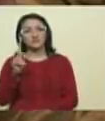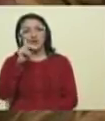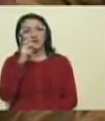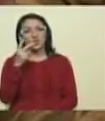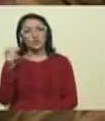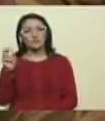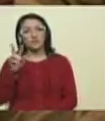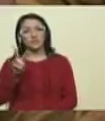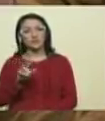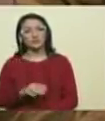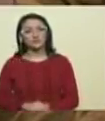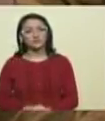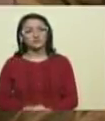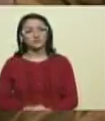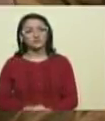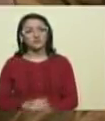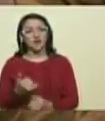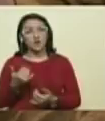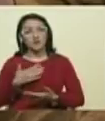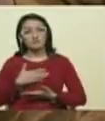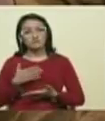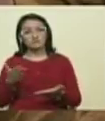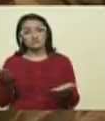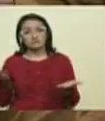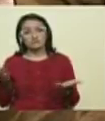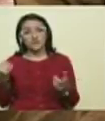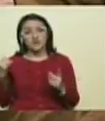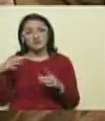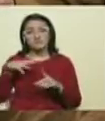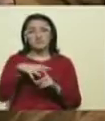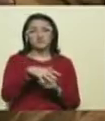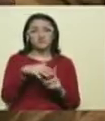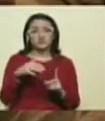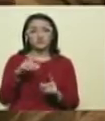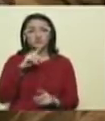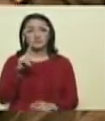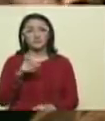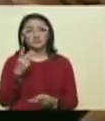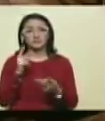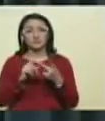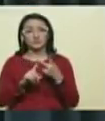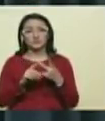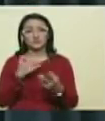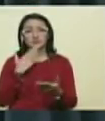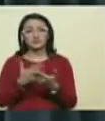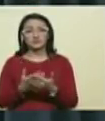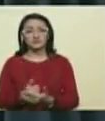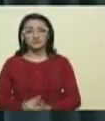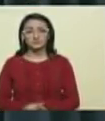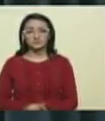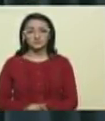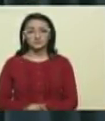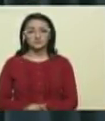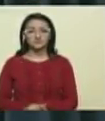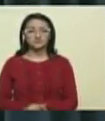2002. ¿Estamos entonces a las puertas de una invasión? Esa es la segunda pregunta. Gracias. Mire, cuando